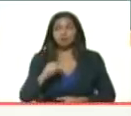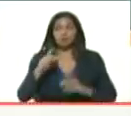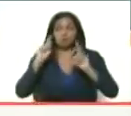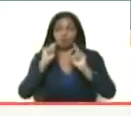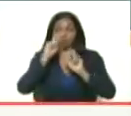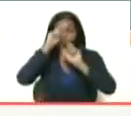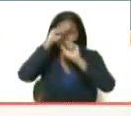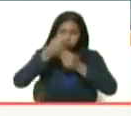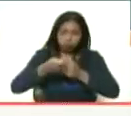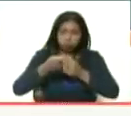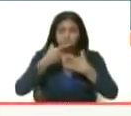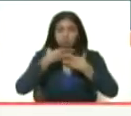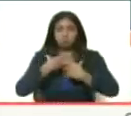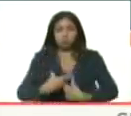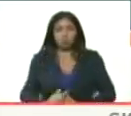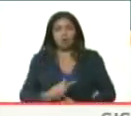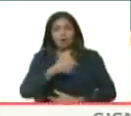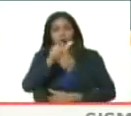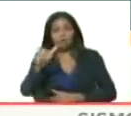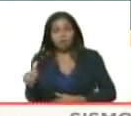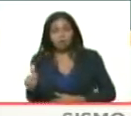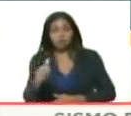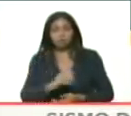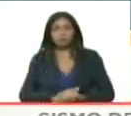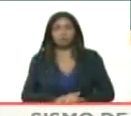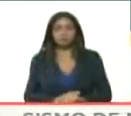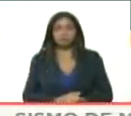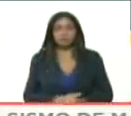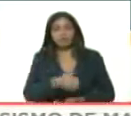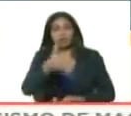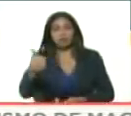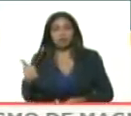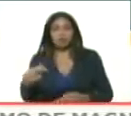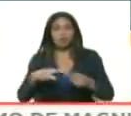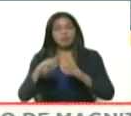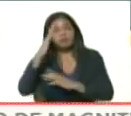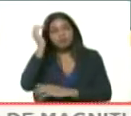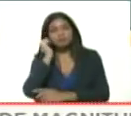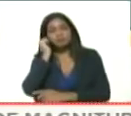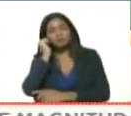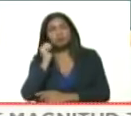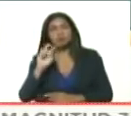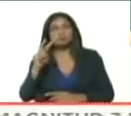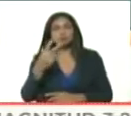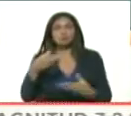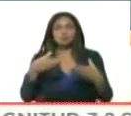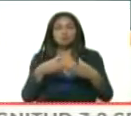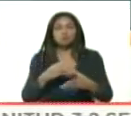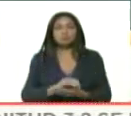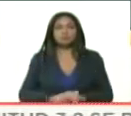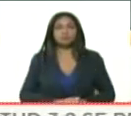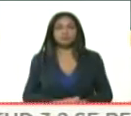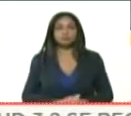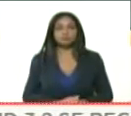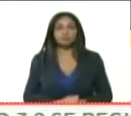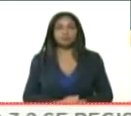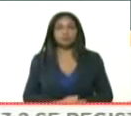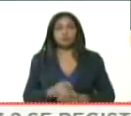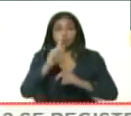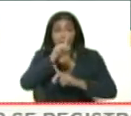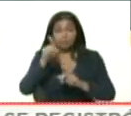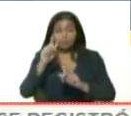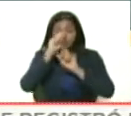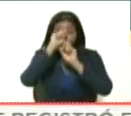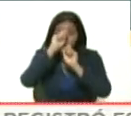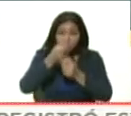condecorado con la condecoración Francisco de Miranda en su segunda clase. Lleven esta